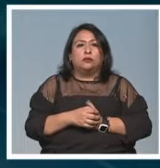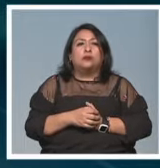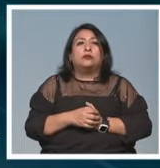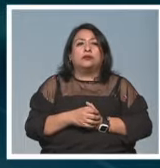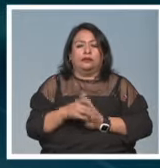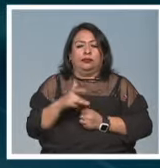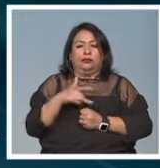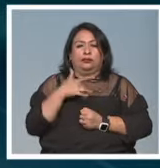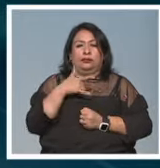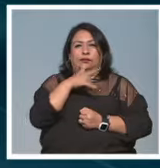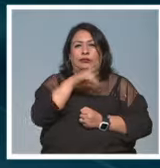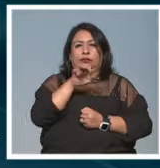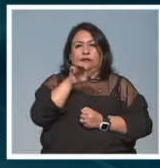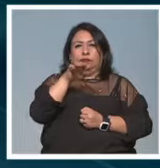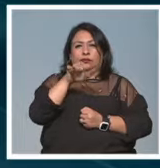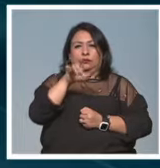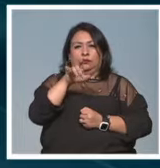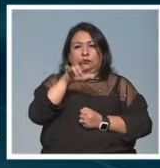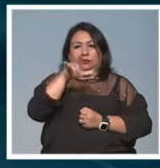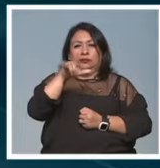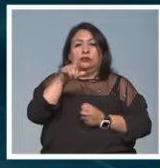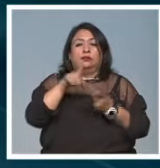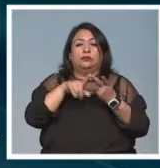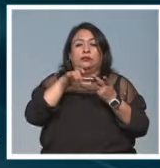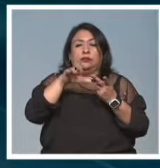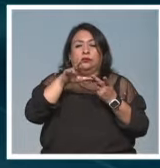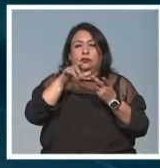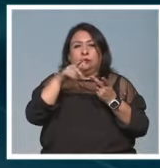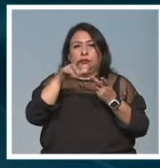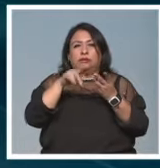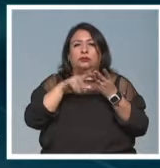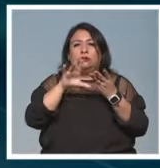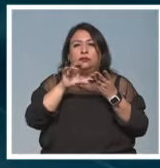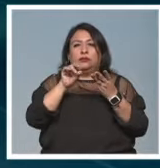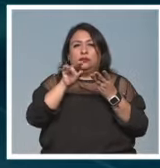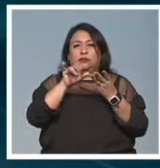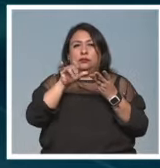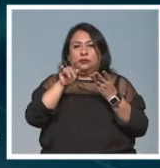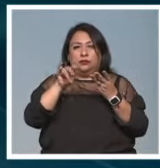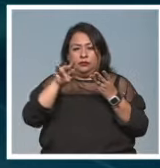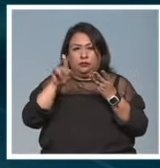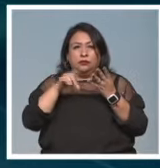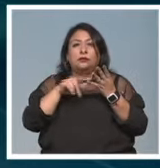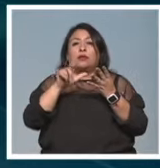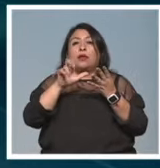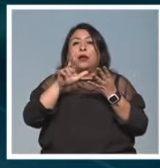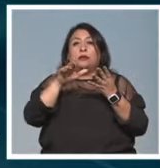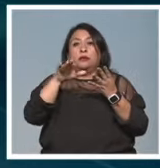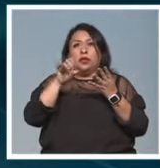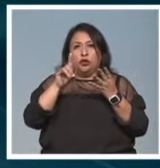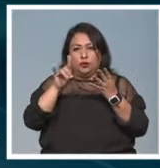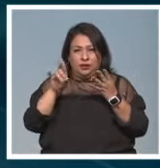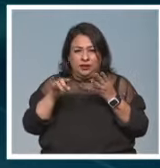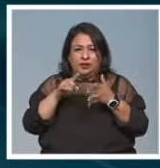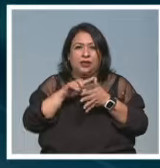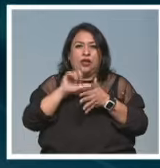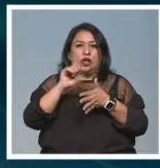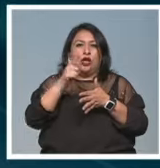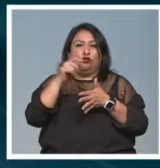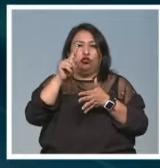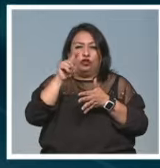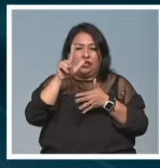El sentir de Emma Elena Valdelamar, María Grieber y Consuelito Velázquez, pero también de Armando Manzanero, Agustín